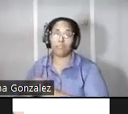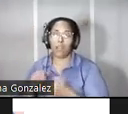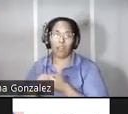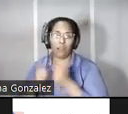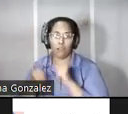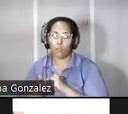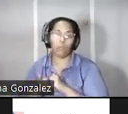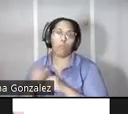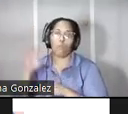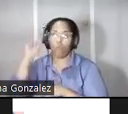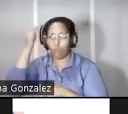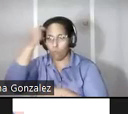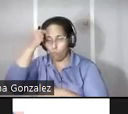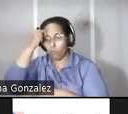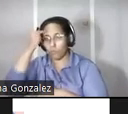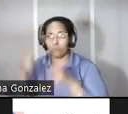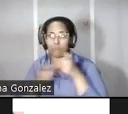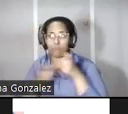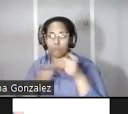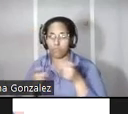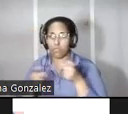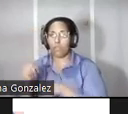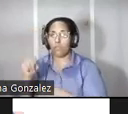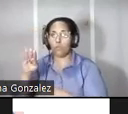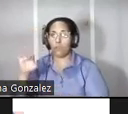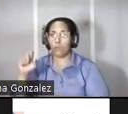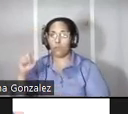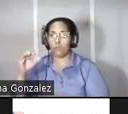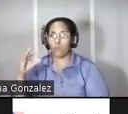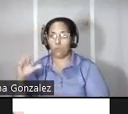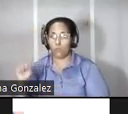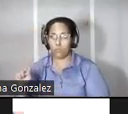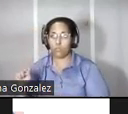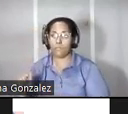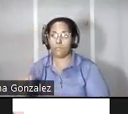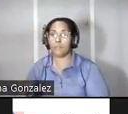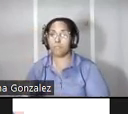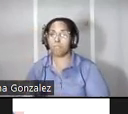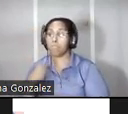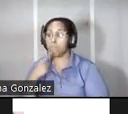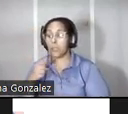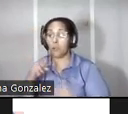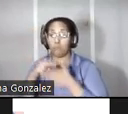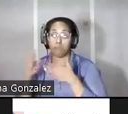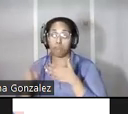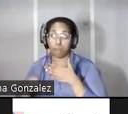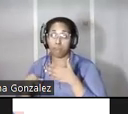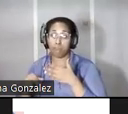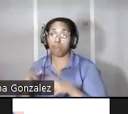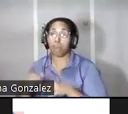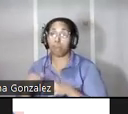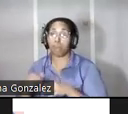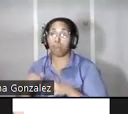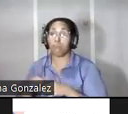a cómo el gobierno manejaba oficialmente la tuberculosis. Hasta se llega a mencionar los resultados